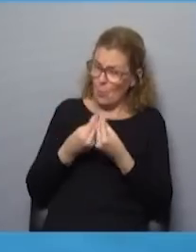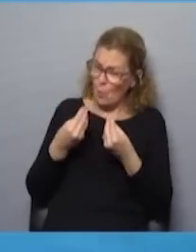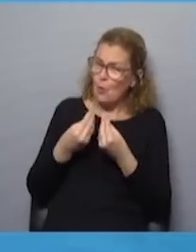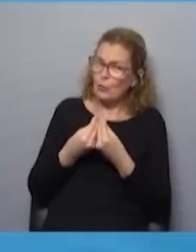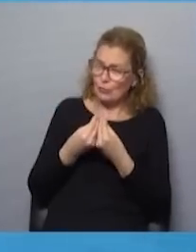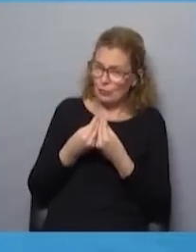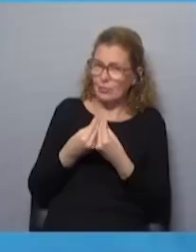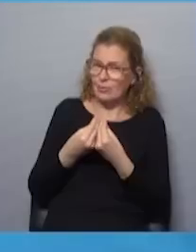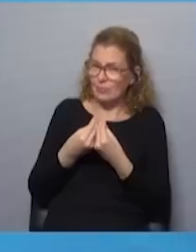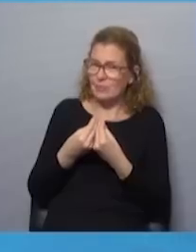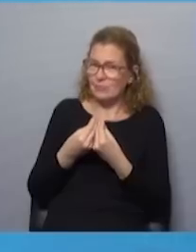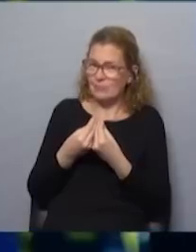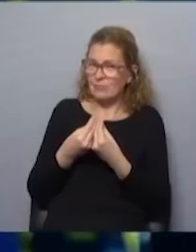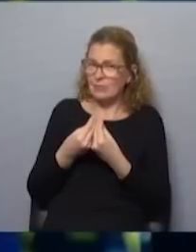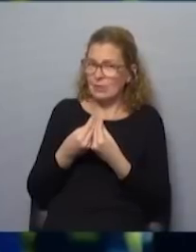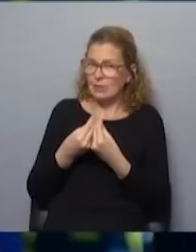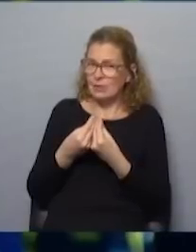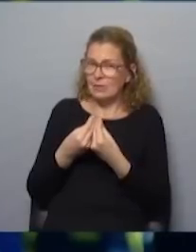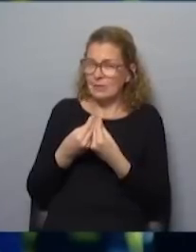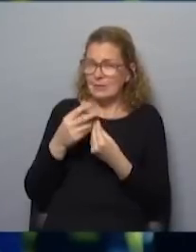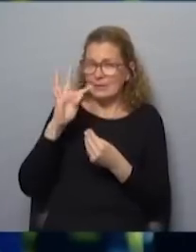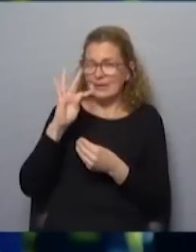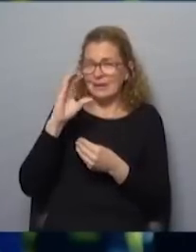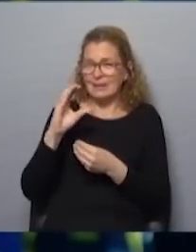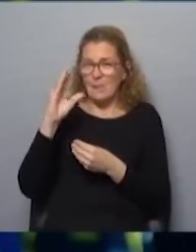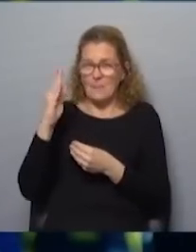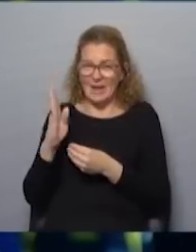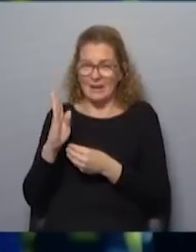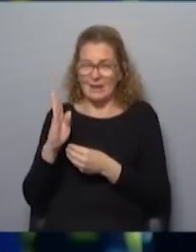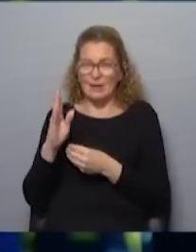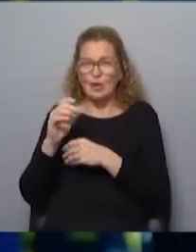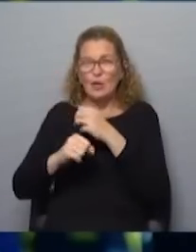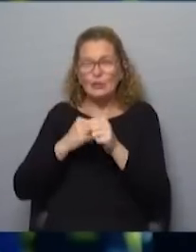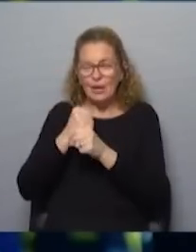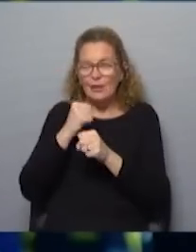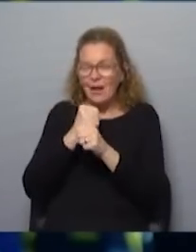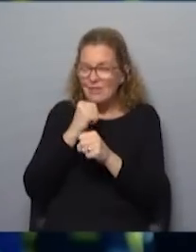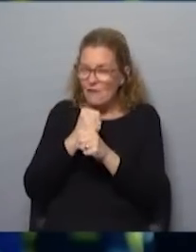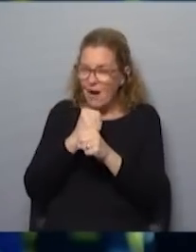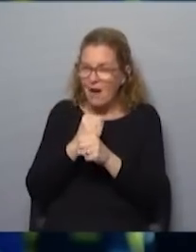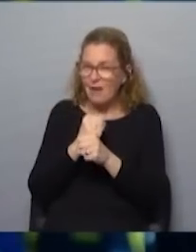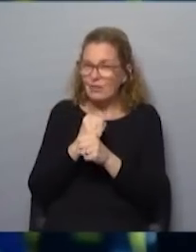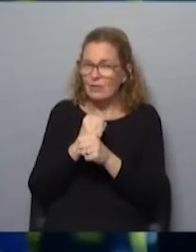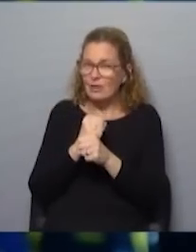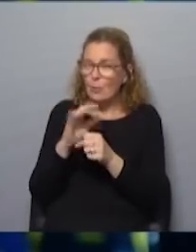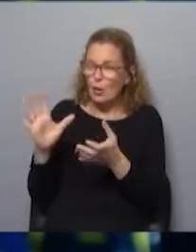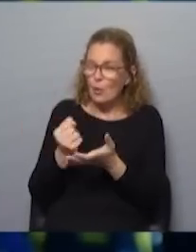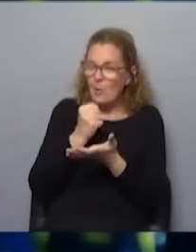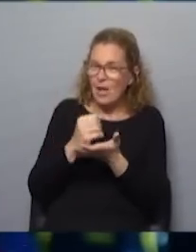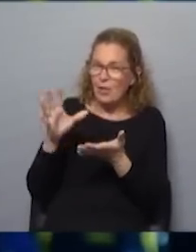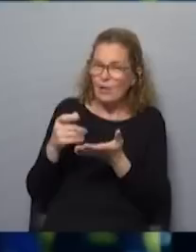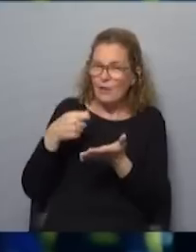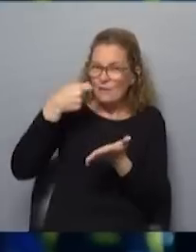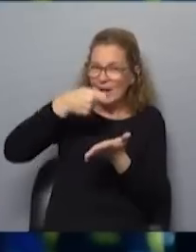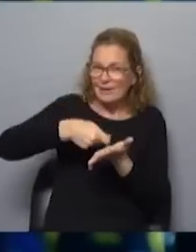lo que sucede que te esp kat un a ti en los años que operado ha recuperado la inversión